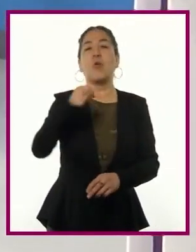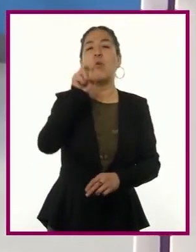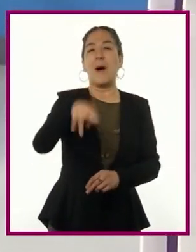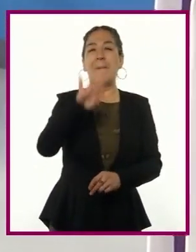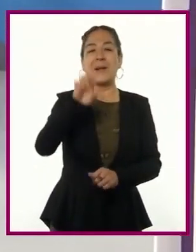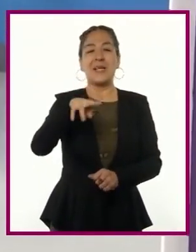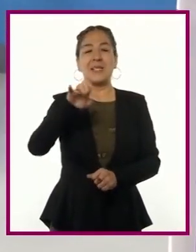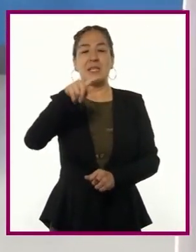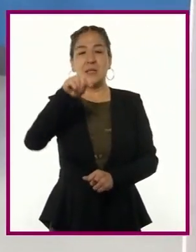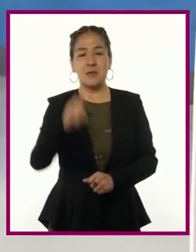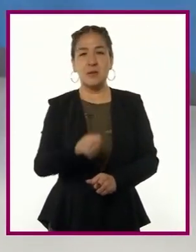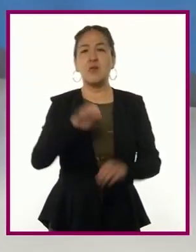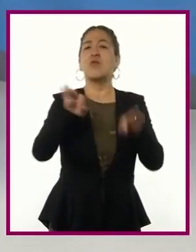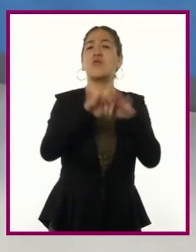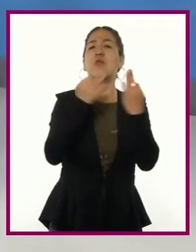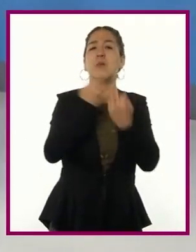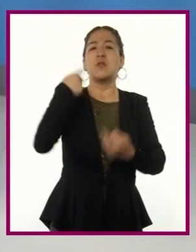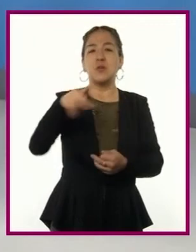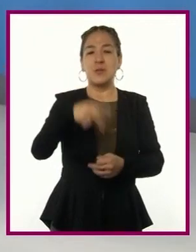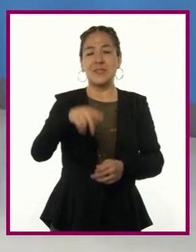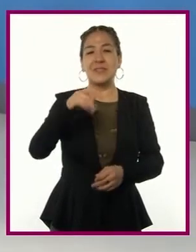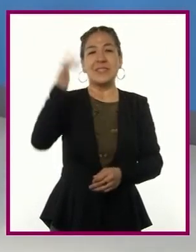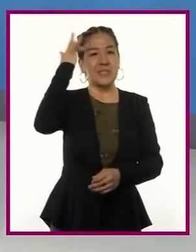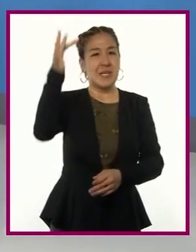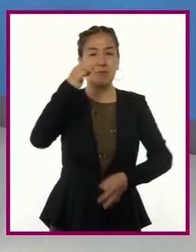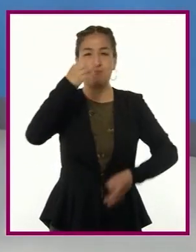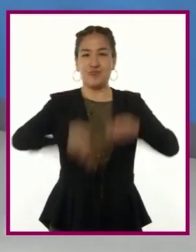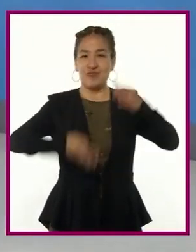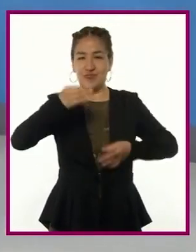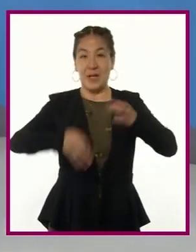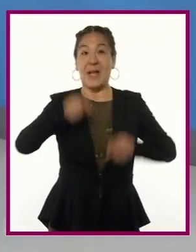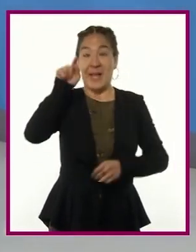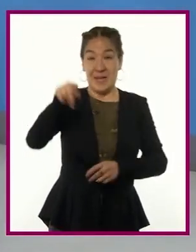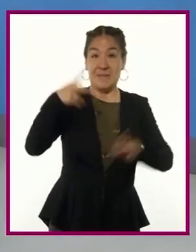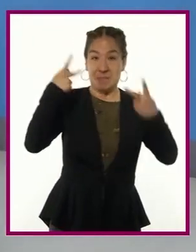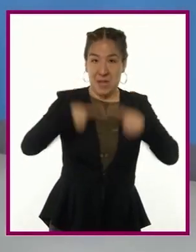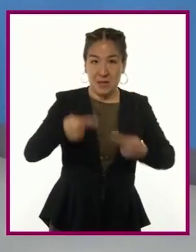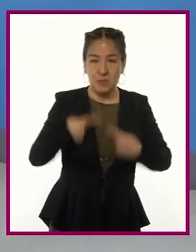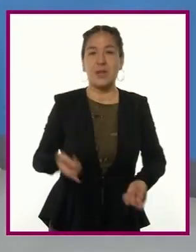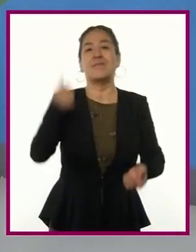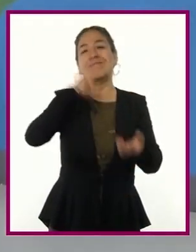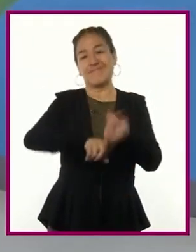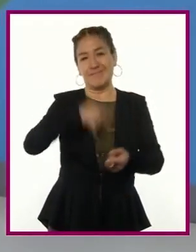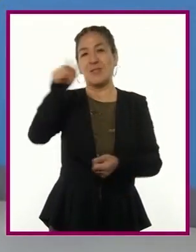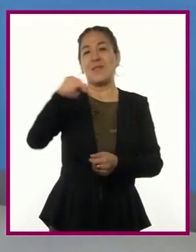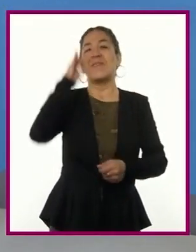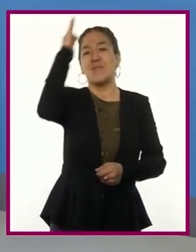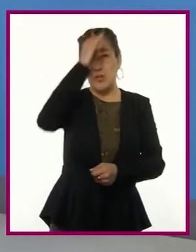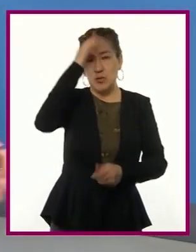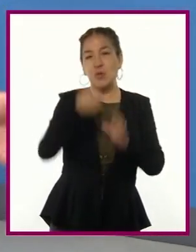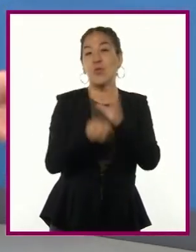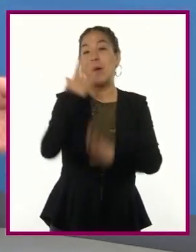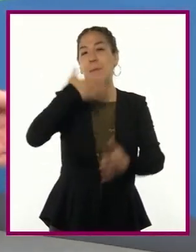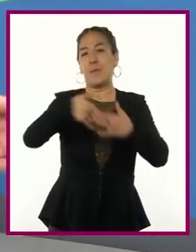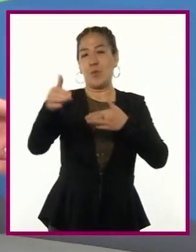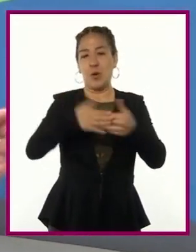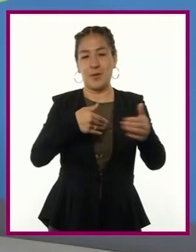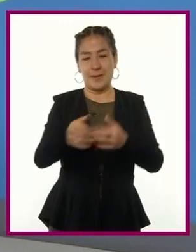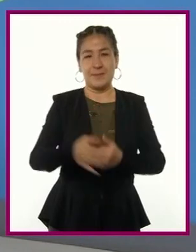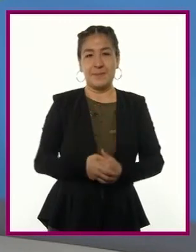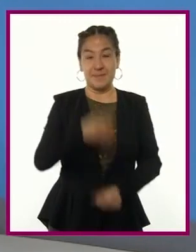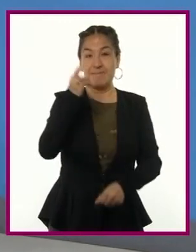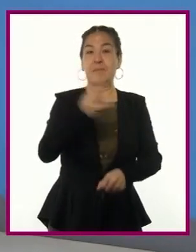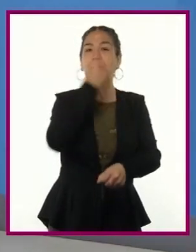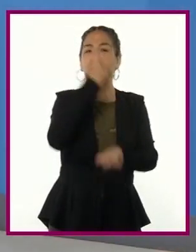Díaz de Gamarra formaba parte del Santo Tribunal y fue él quien introdujo la filosofía moderna. En tercer